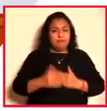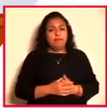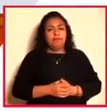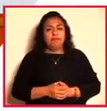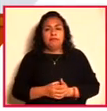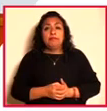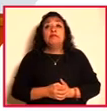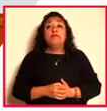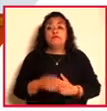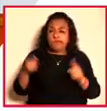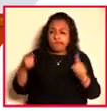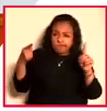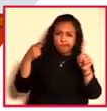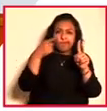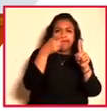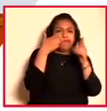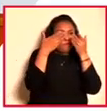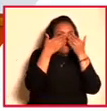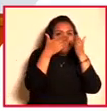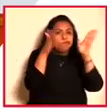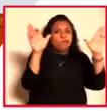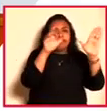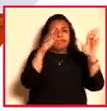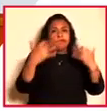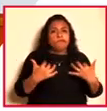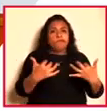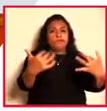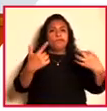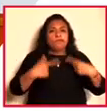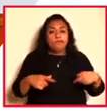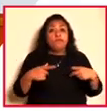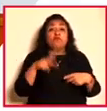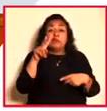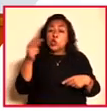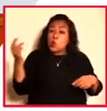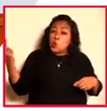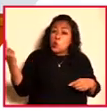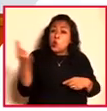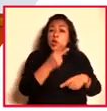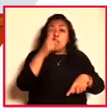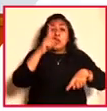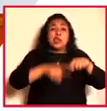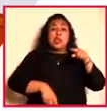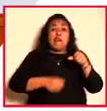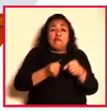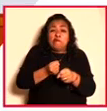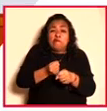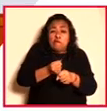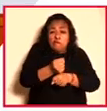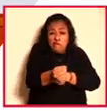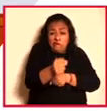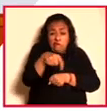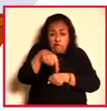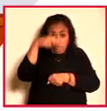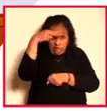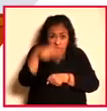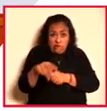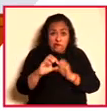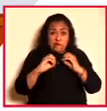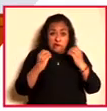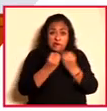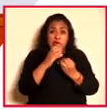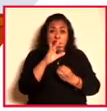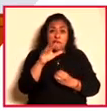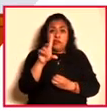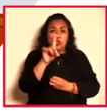la misión de sensibilizar a la audiencia sobre lo urgente que es eliminar la práctica de la tortura en México, la organización civil Documenta y